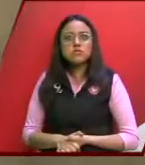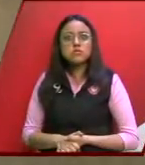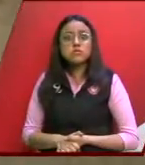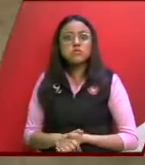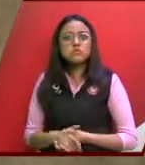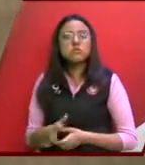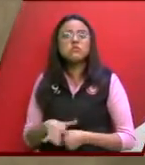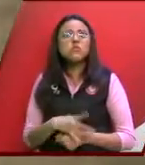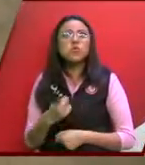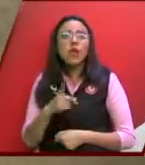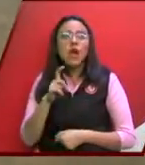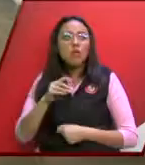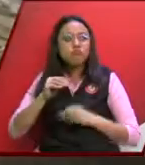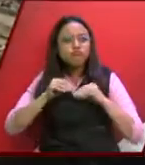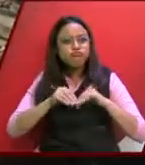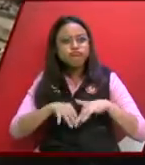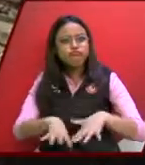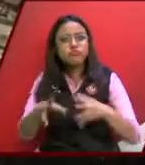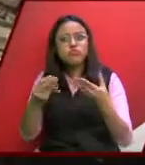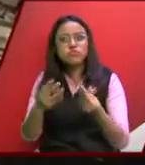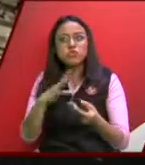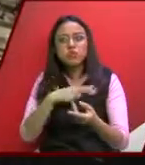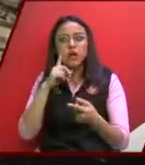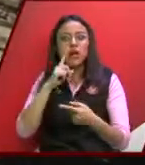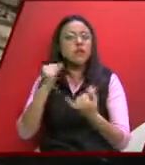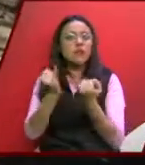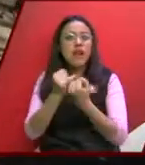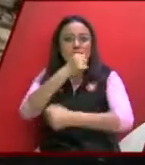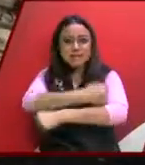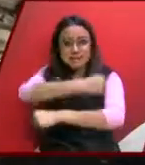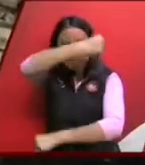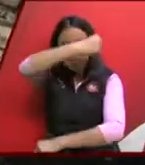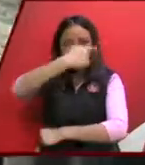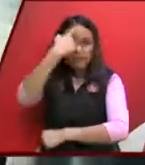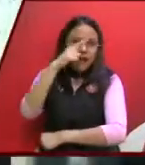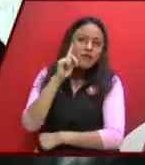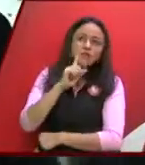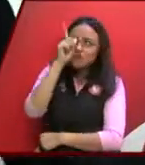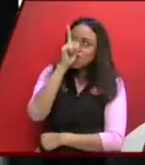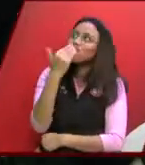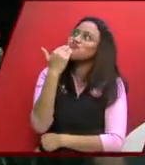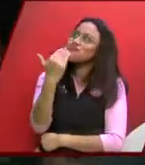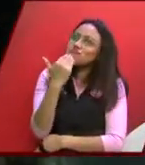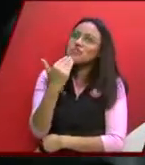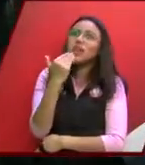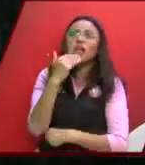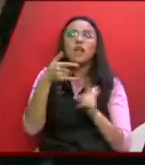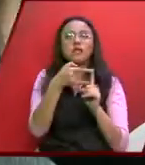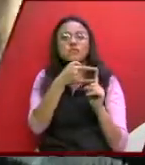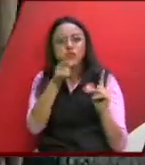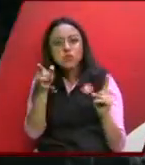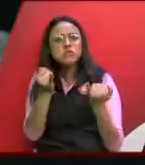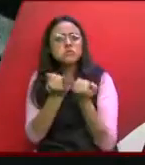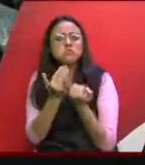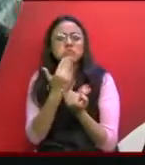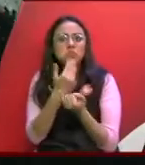porque se nos metía mucho el agua. Pusimos las ventanas para que entrara luz, las puertas.